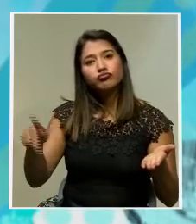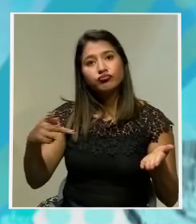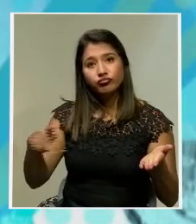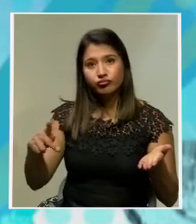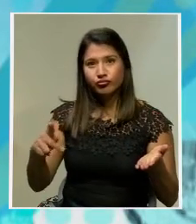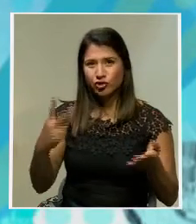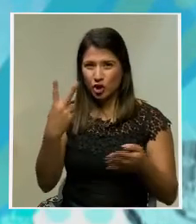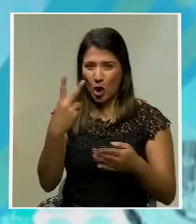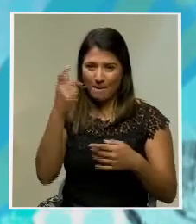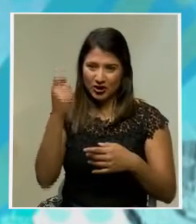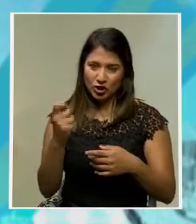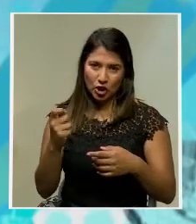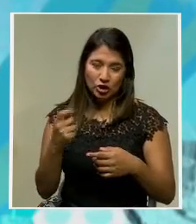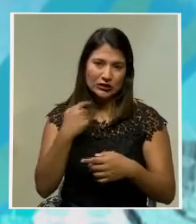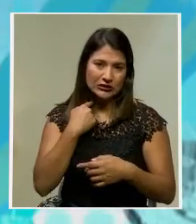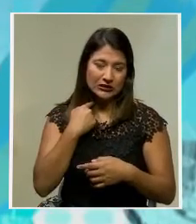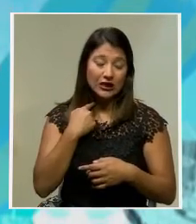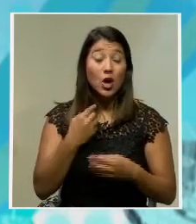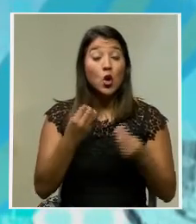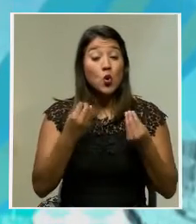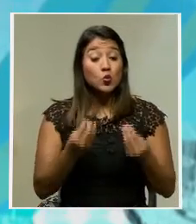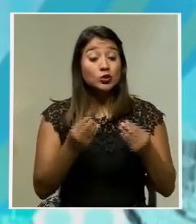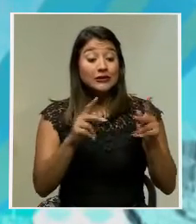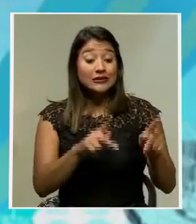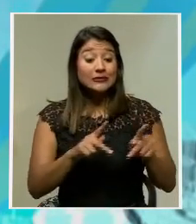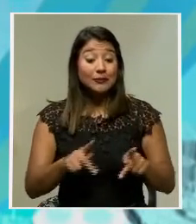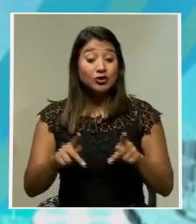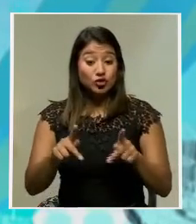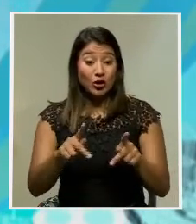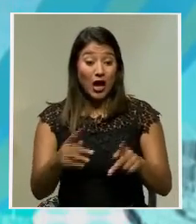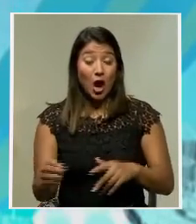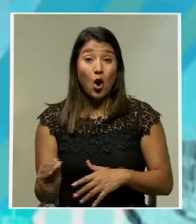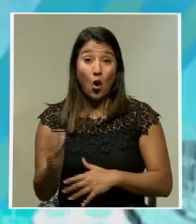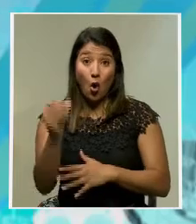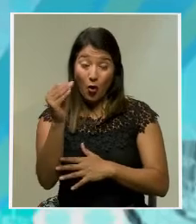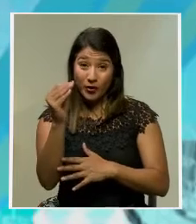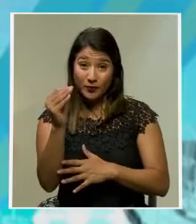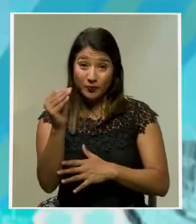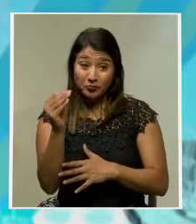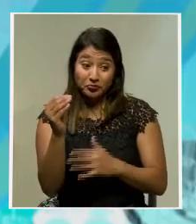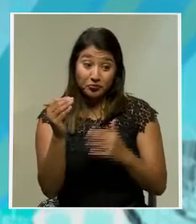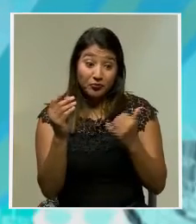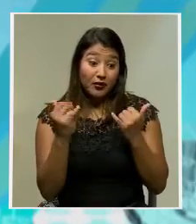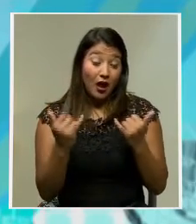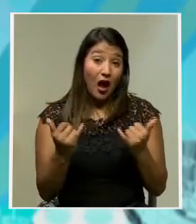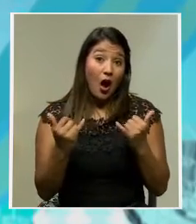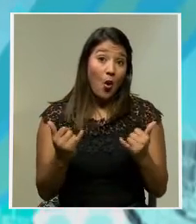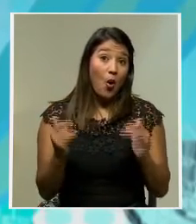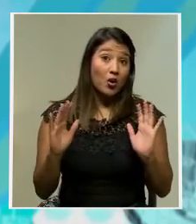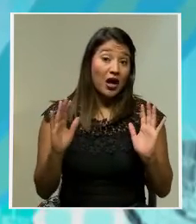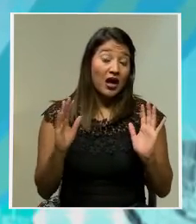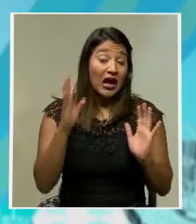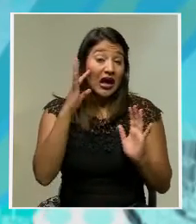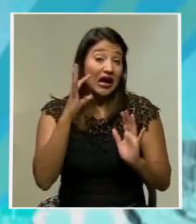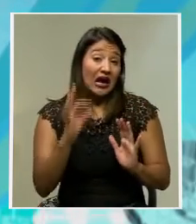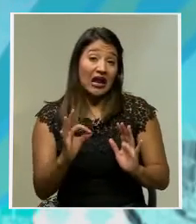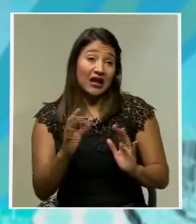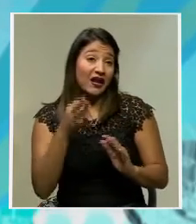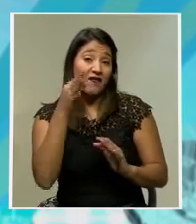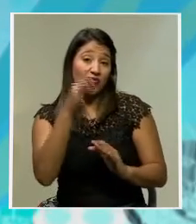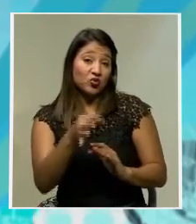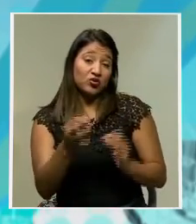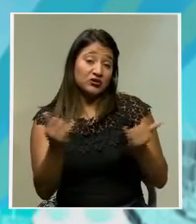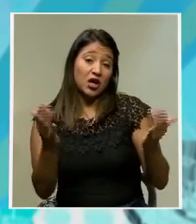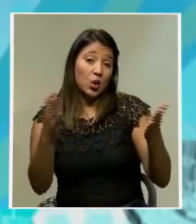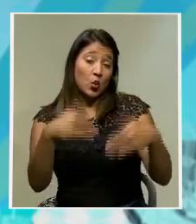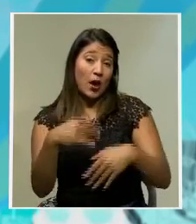sé, muchos millennials y mucha gente muy joven ya ni siquiera da por sentado de que va a tener una